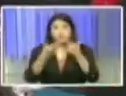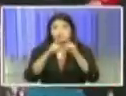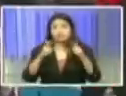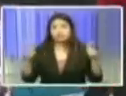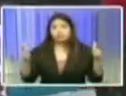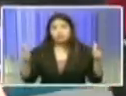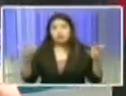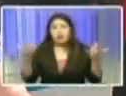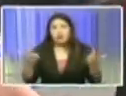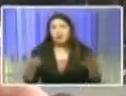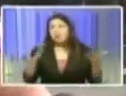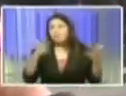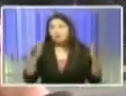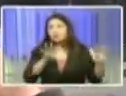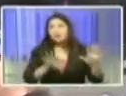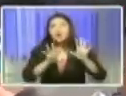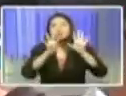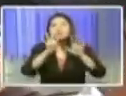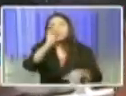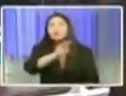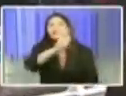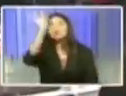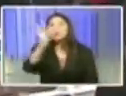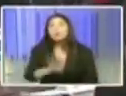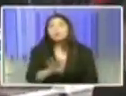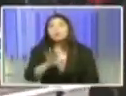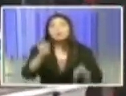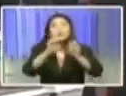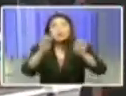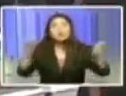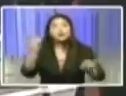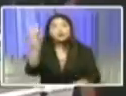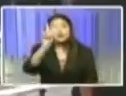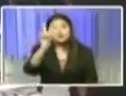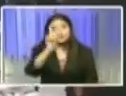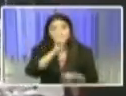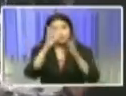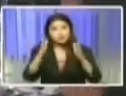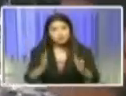Ya estamos rondando el 90% a nivel global de la educación venezolana.